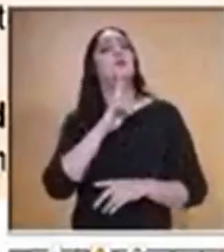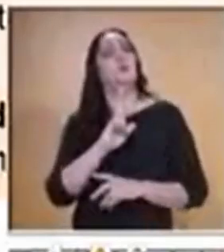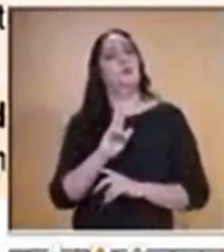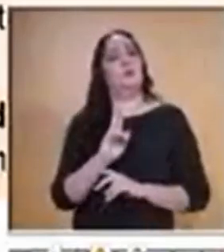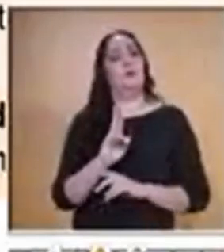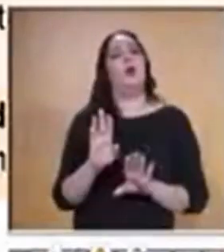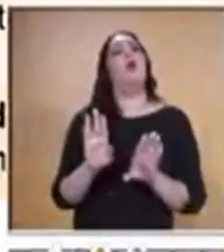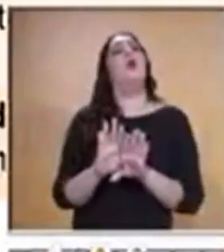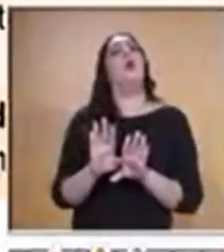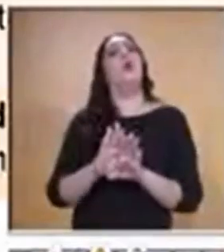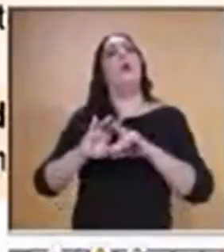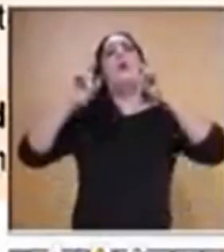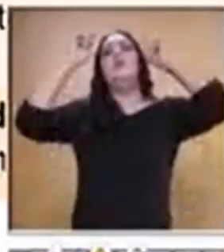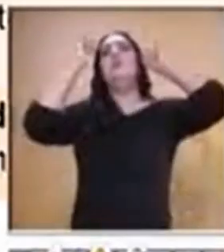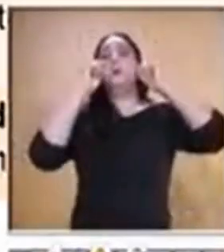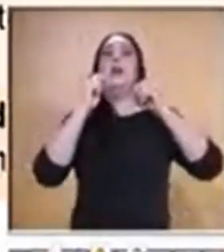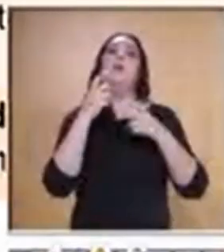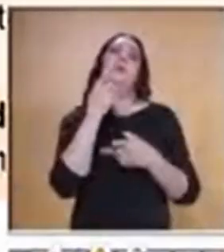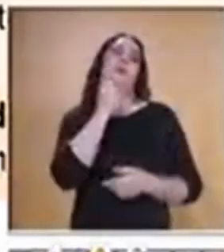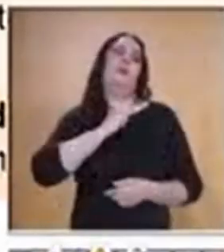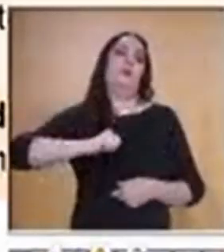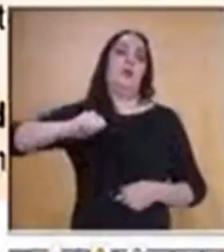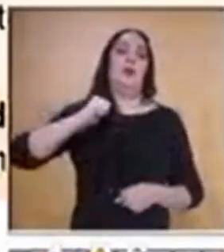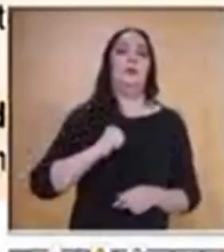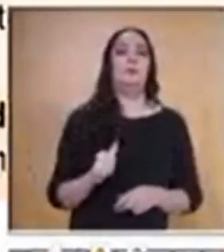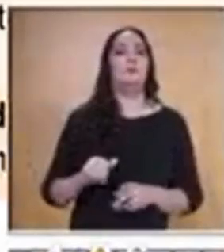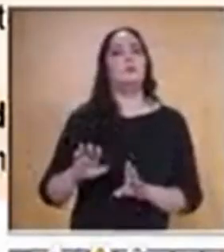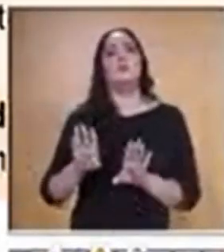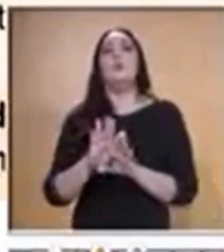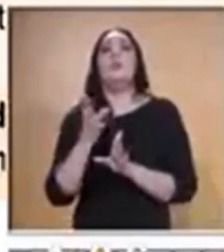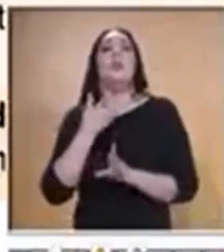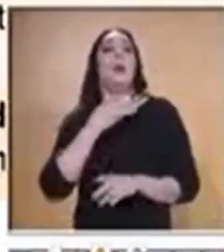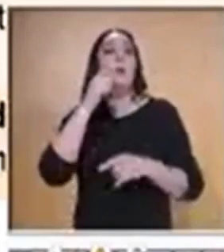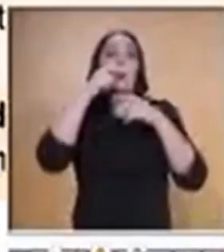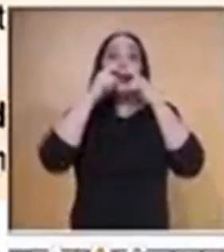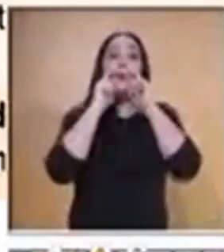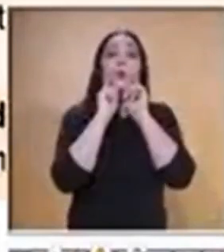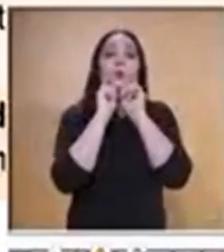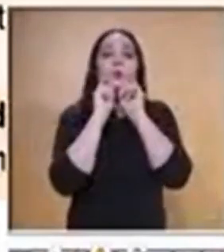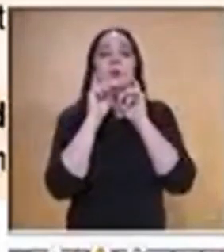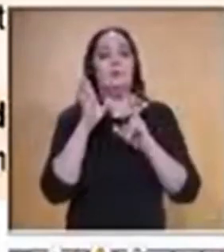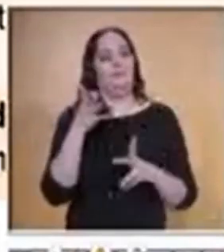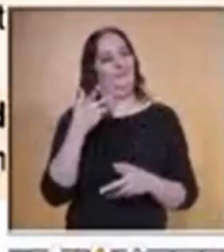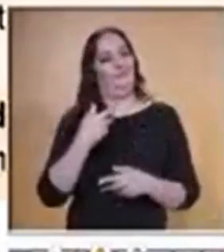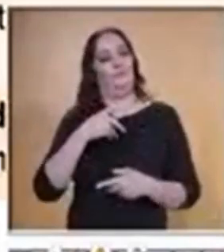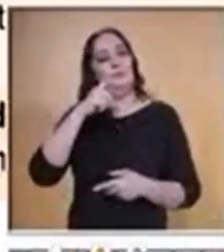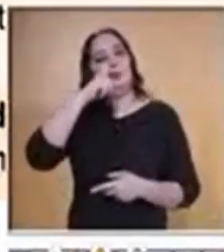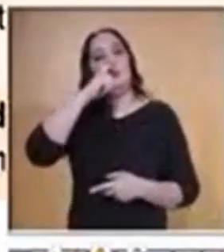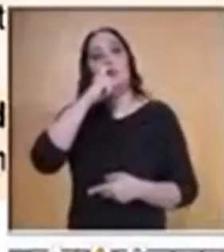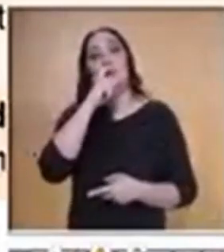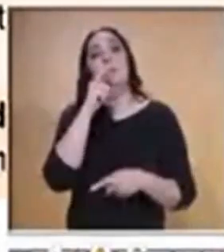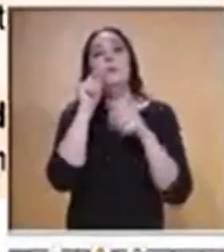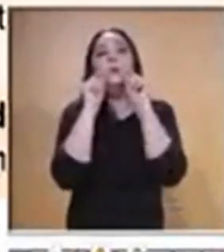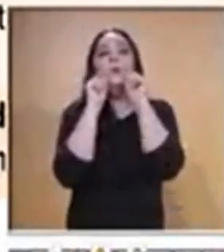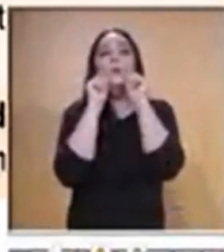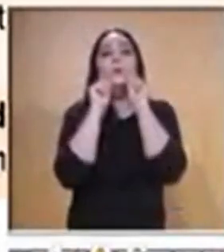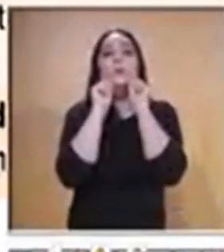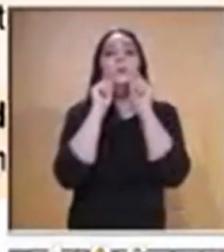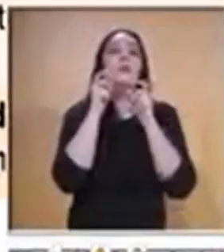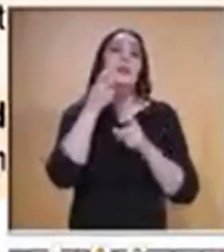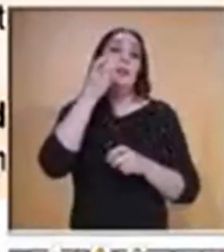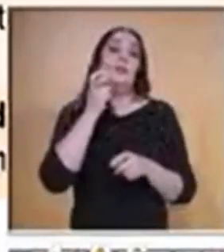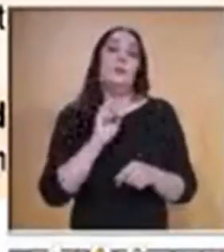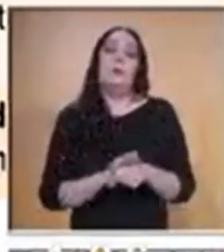Desgastado. ¿Cómo tiene el bigote? Rasurado. Es decir, nos da las características específicas de estos sustantivos.